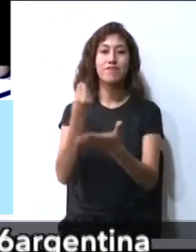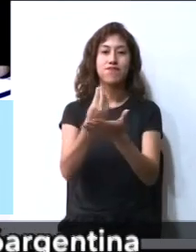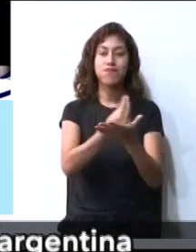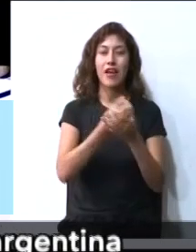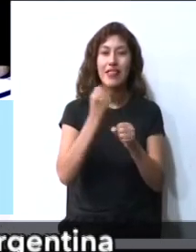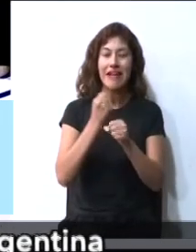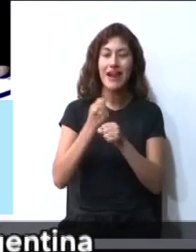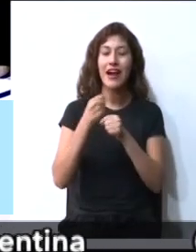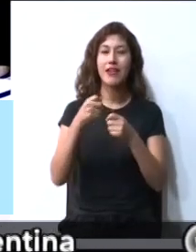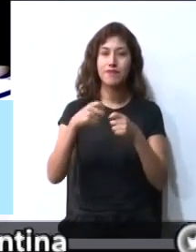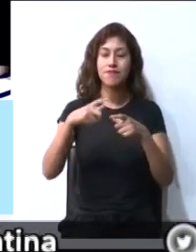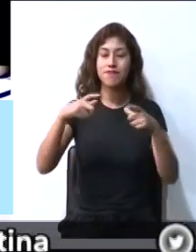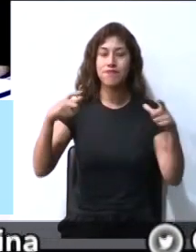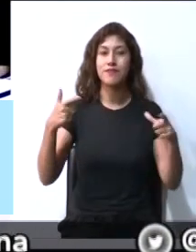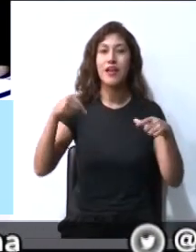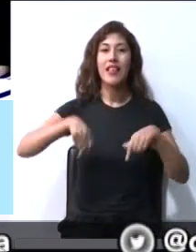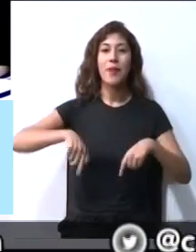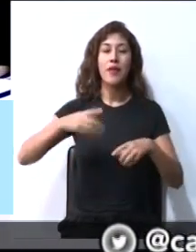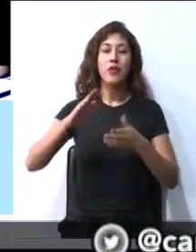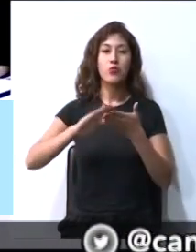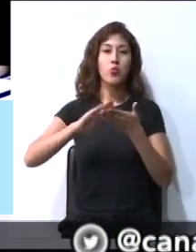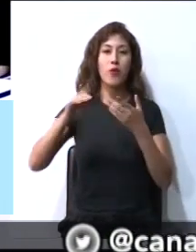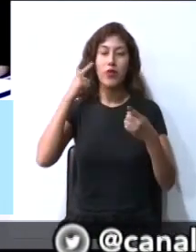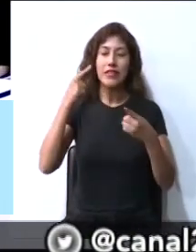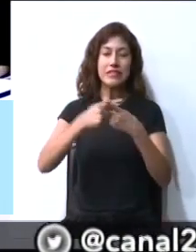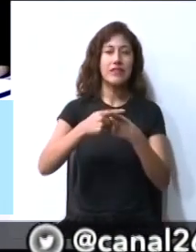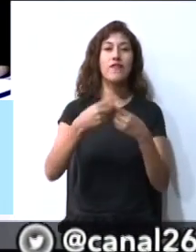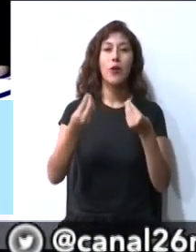crear zonas francas que promuevan la inversión y el trabajo.